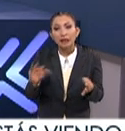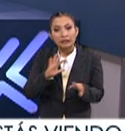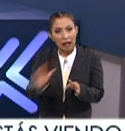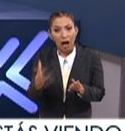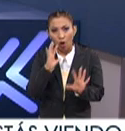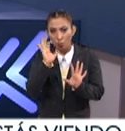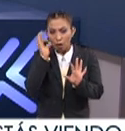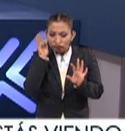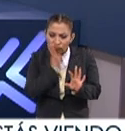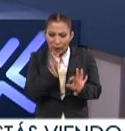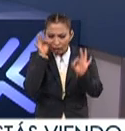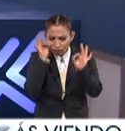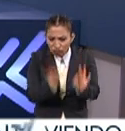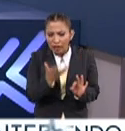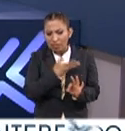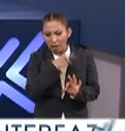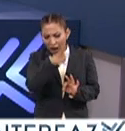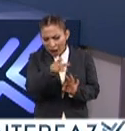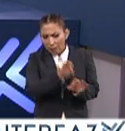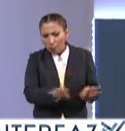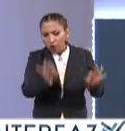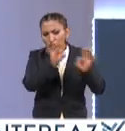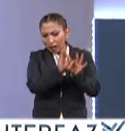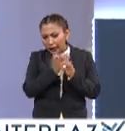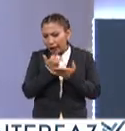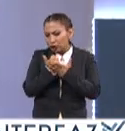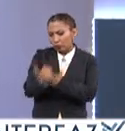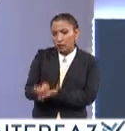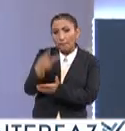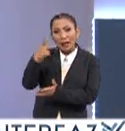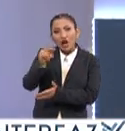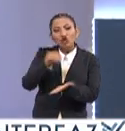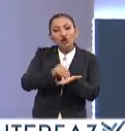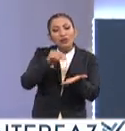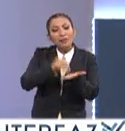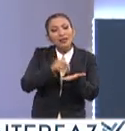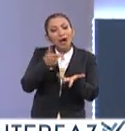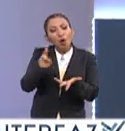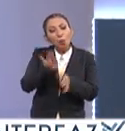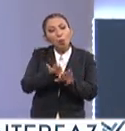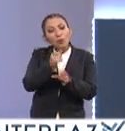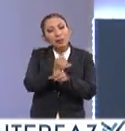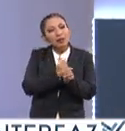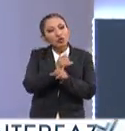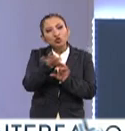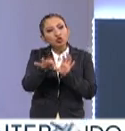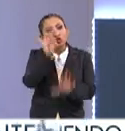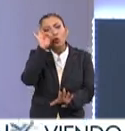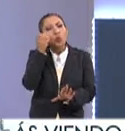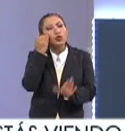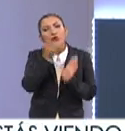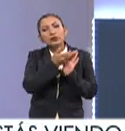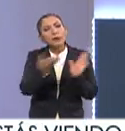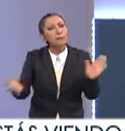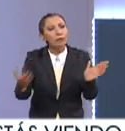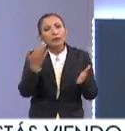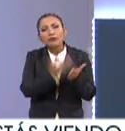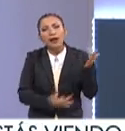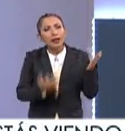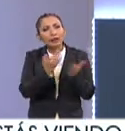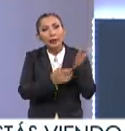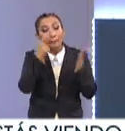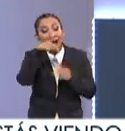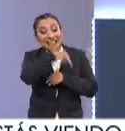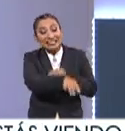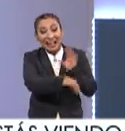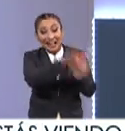ya de forma comprobable, que sí tiene importantes efectos, pero aún está en la parte de investigación o descubrimiento. ¿Cuánto tiempo tarda en